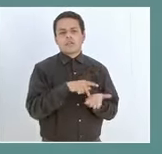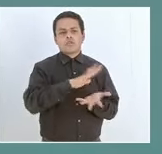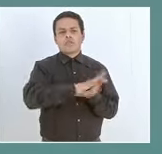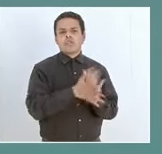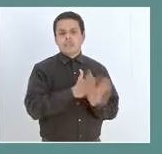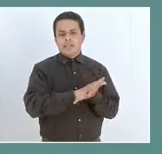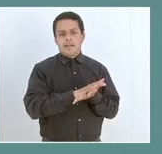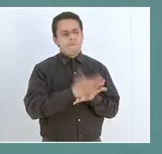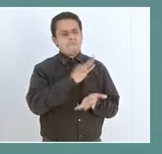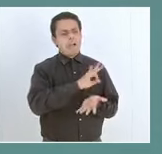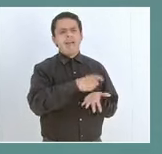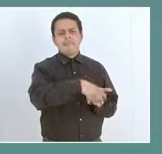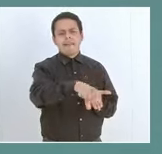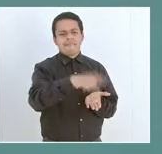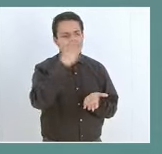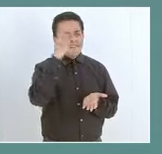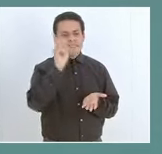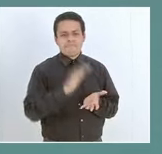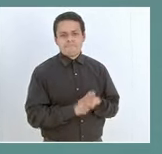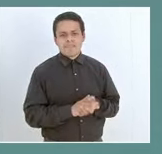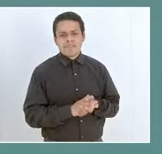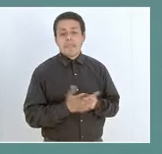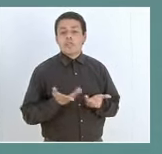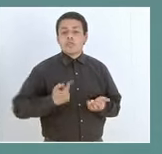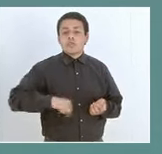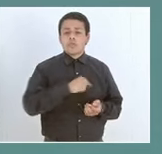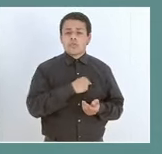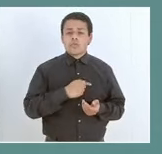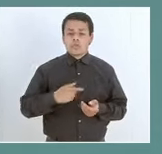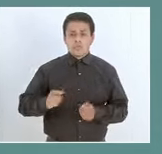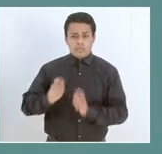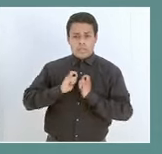tortilla. Cuando llegamos nosotros al gobierno,